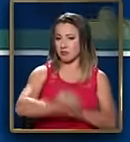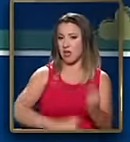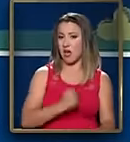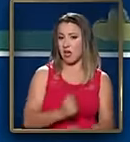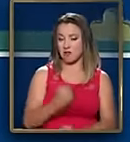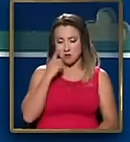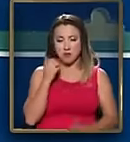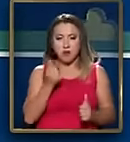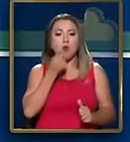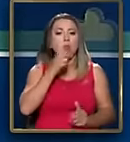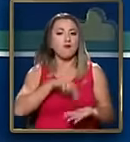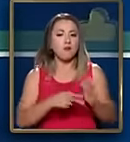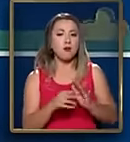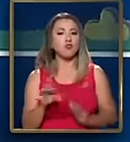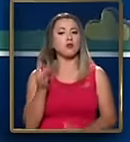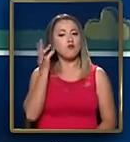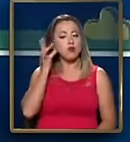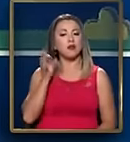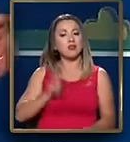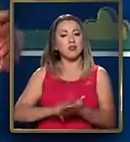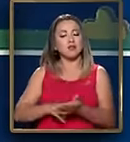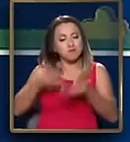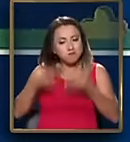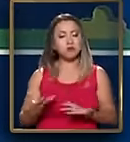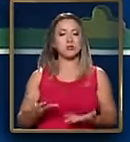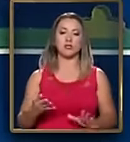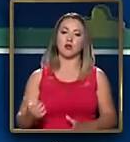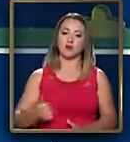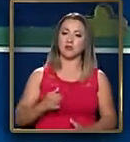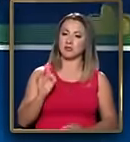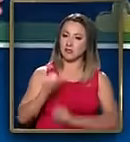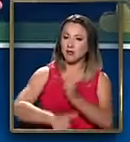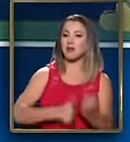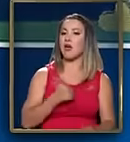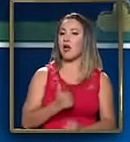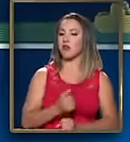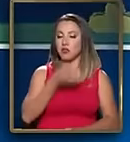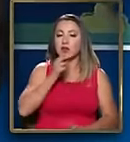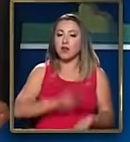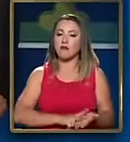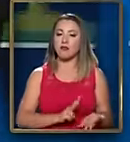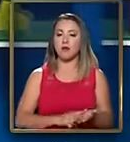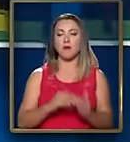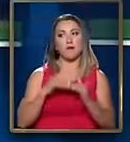bien. El problema es encontrar una mujer que reconozca, weón, que ya llegó a los 60. Es otro tema, weón.